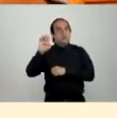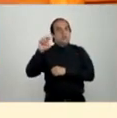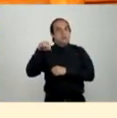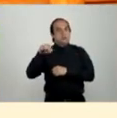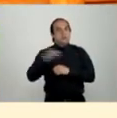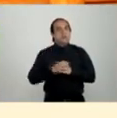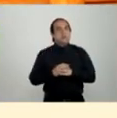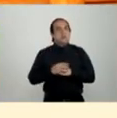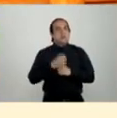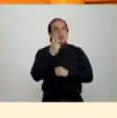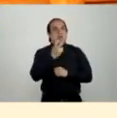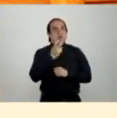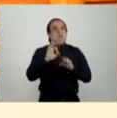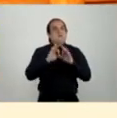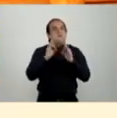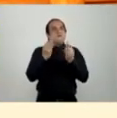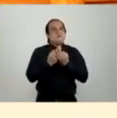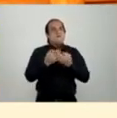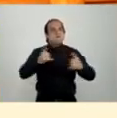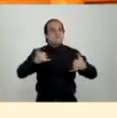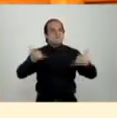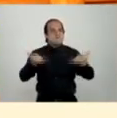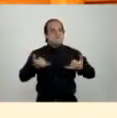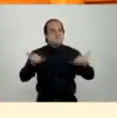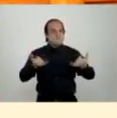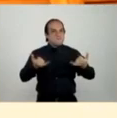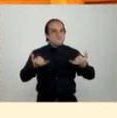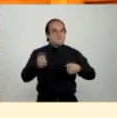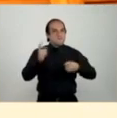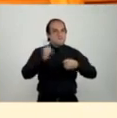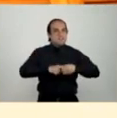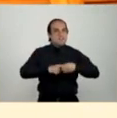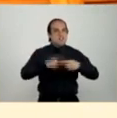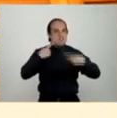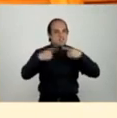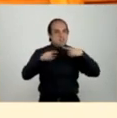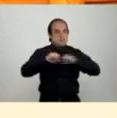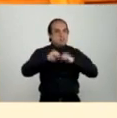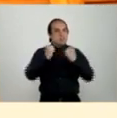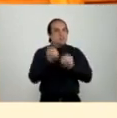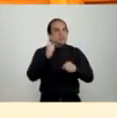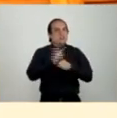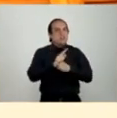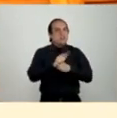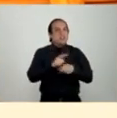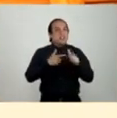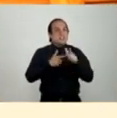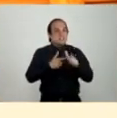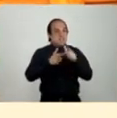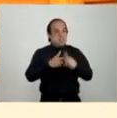la irreverencia, el entrar en el debate social, el seguir el consejo